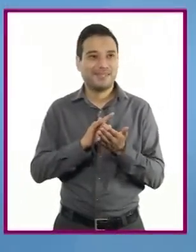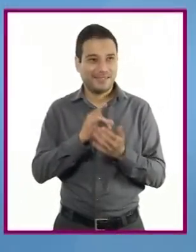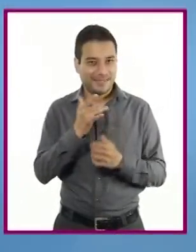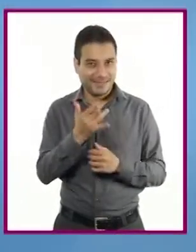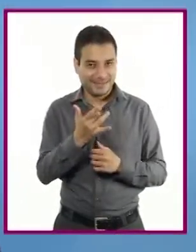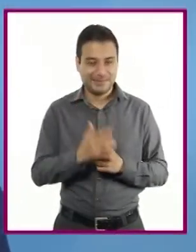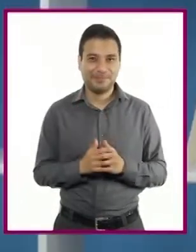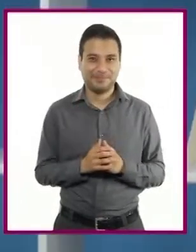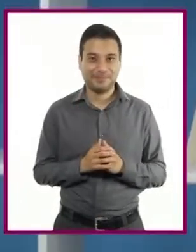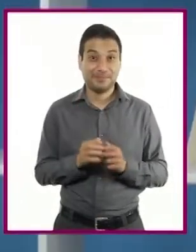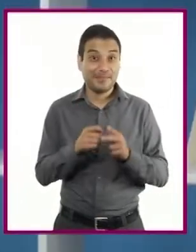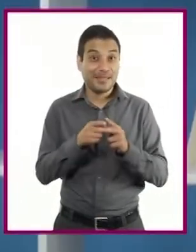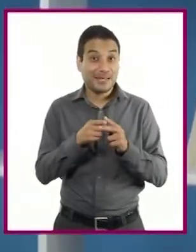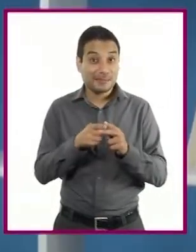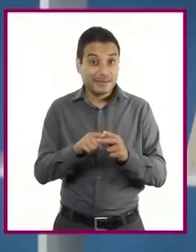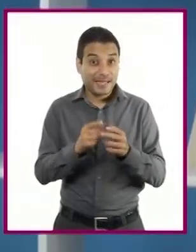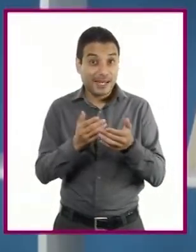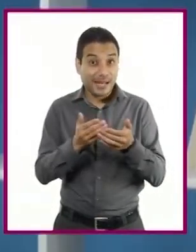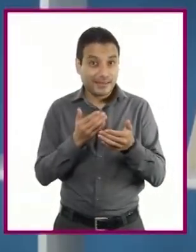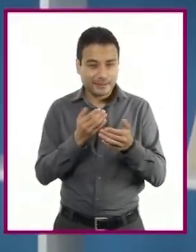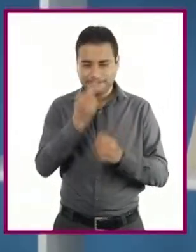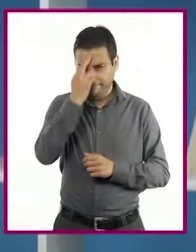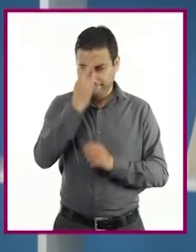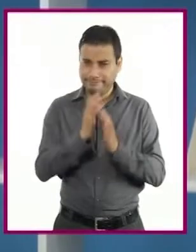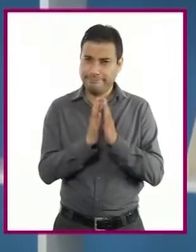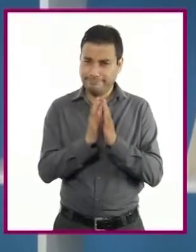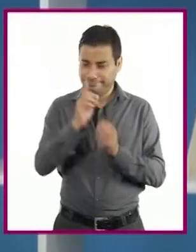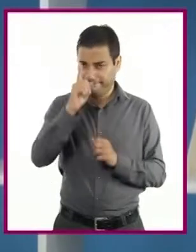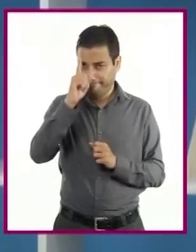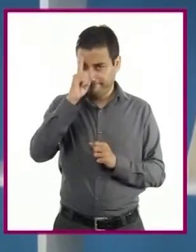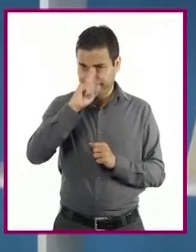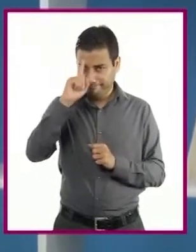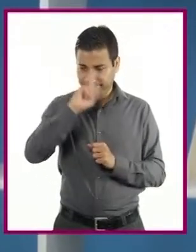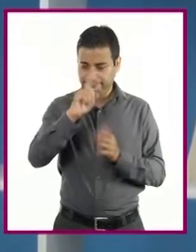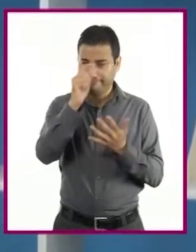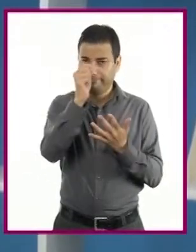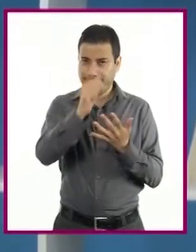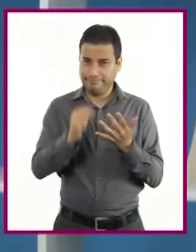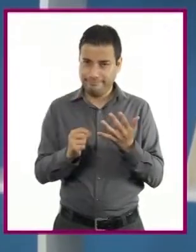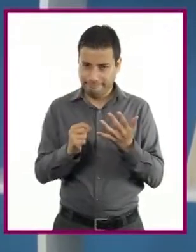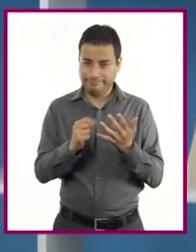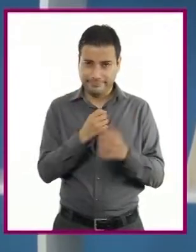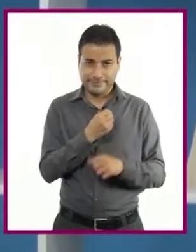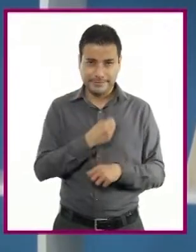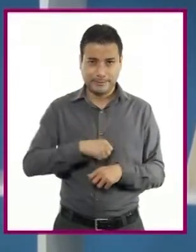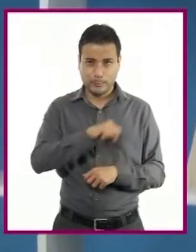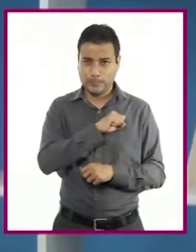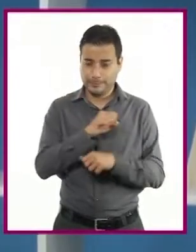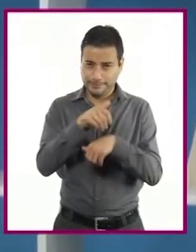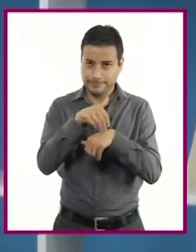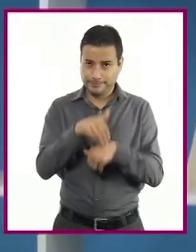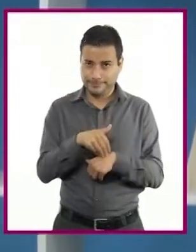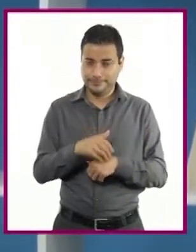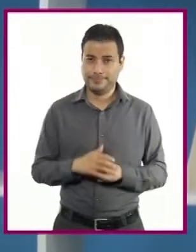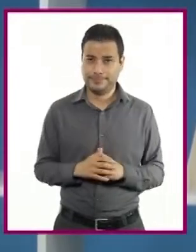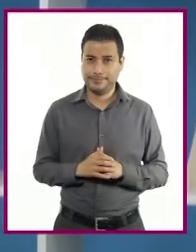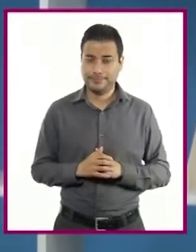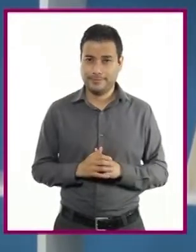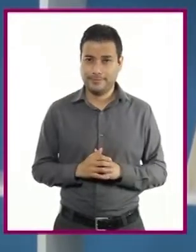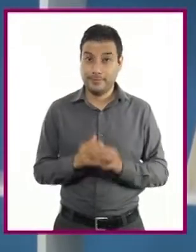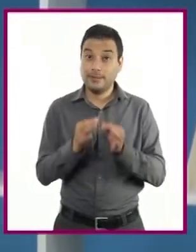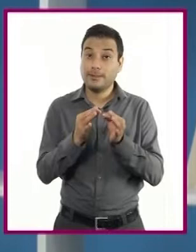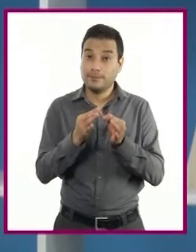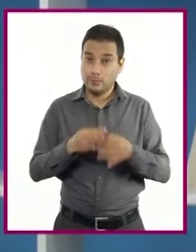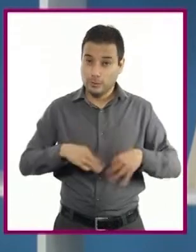Nadia. Antes de comenzar, le recordamos continuar practicando las recomendaciones de higiene y salud ante la pandemia. Recuerden la importancia